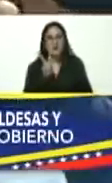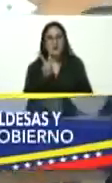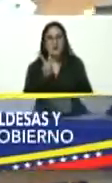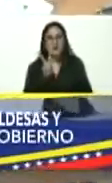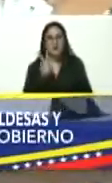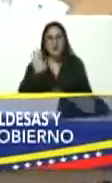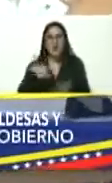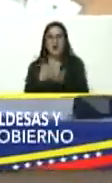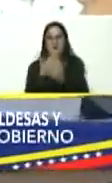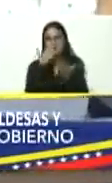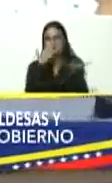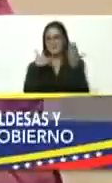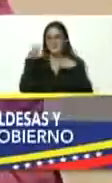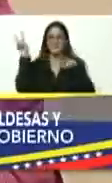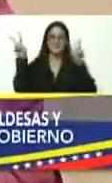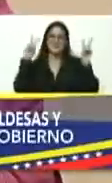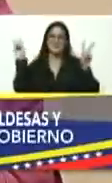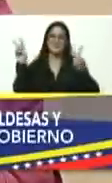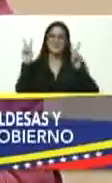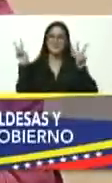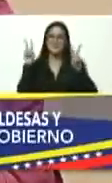hasta la victoria siempre